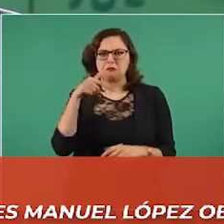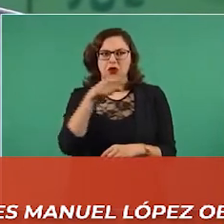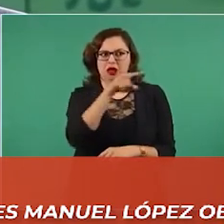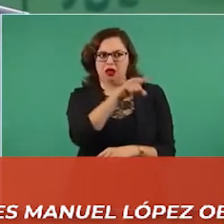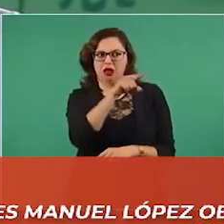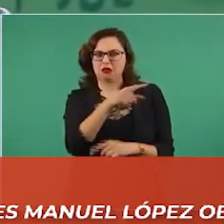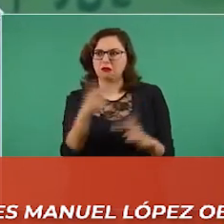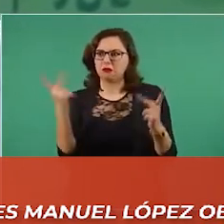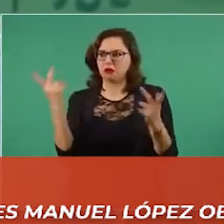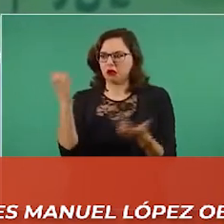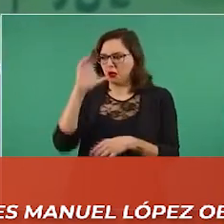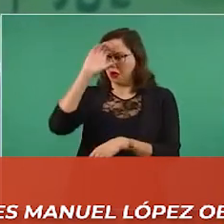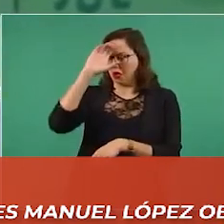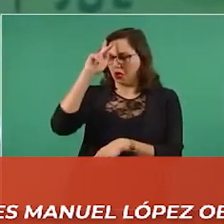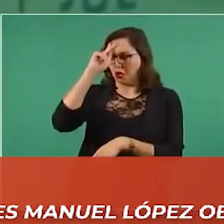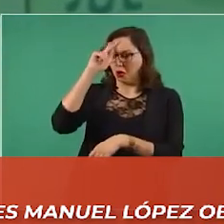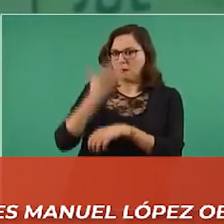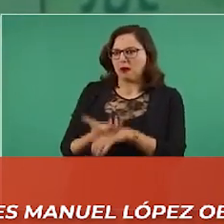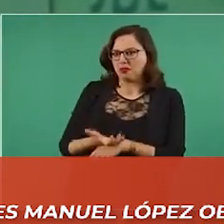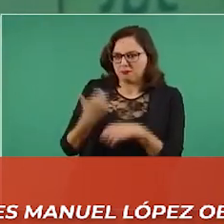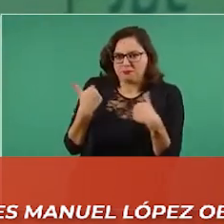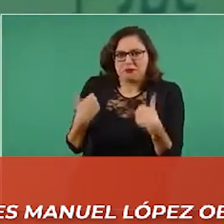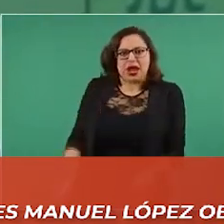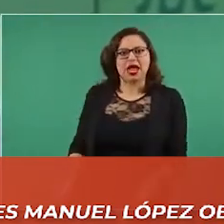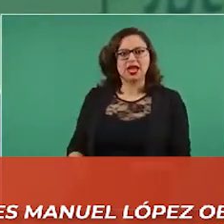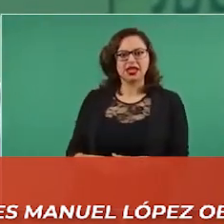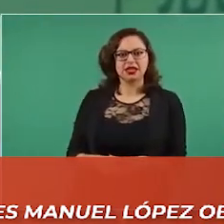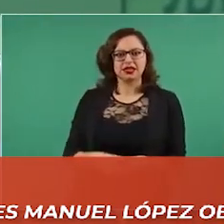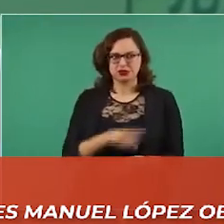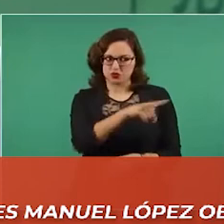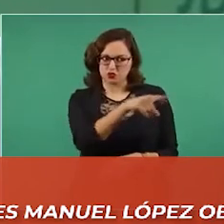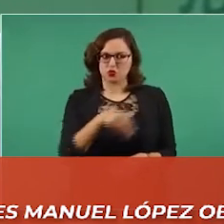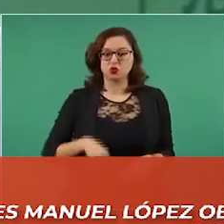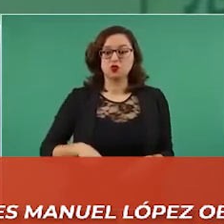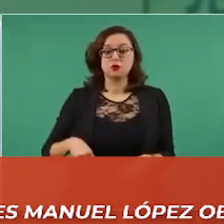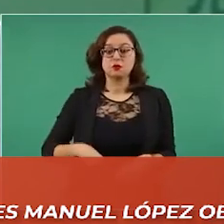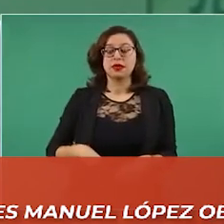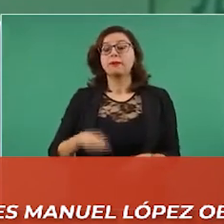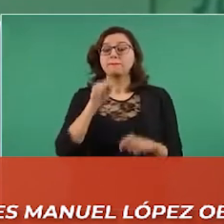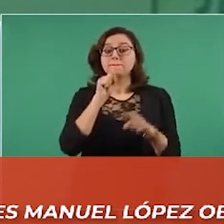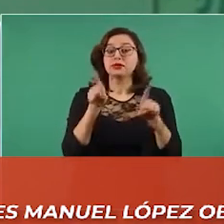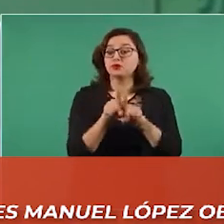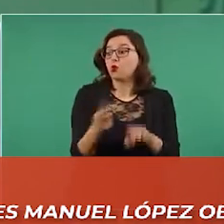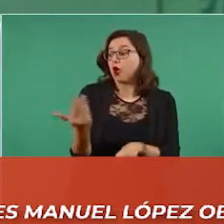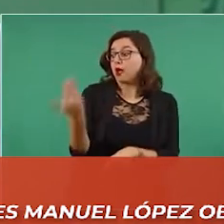Hace poco también el expresidente Calderón utilizó esa expresión